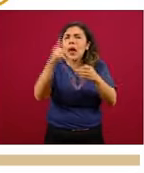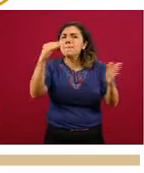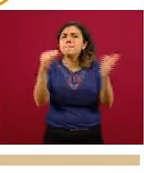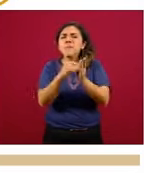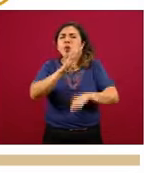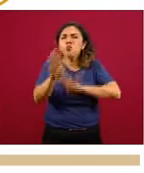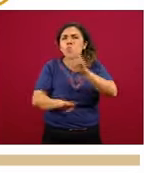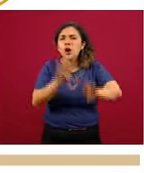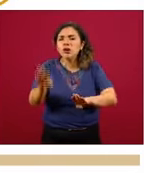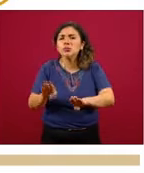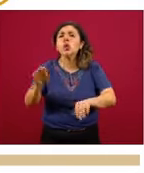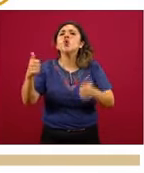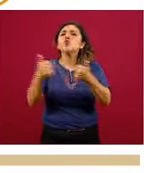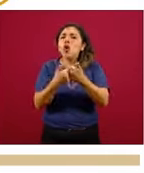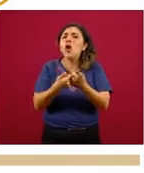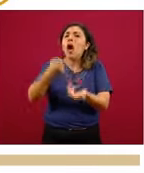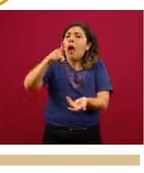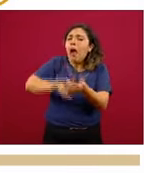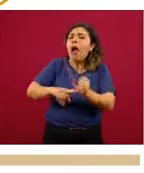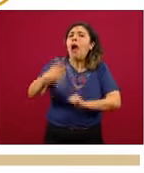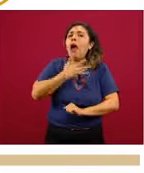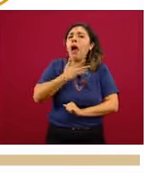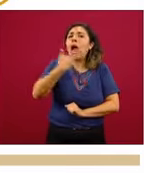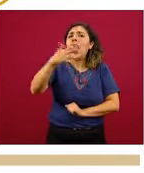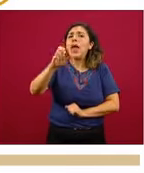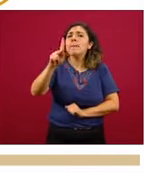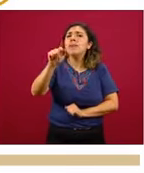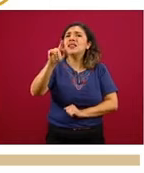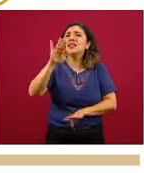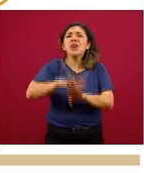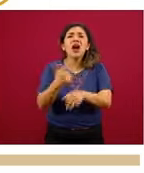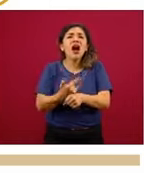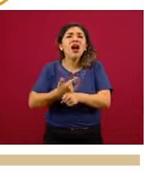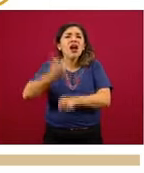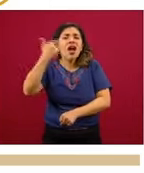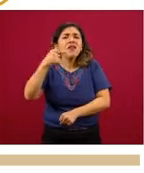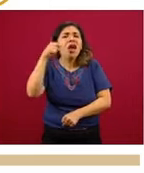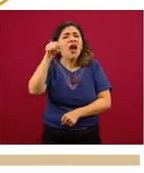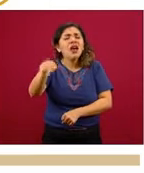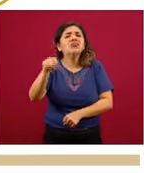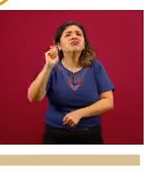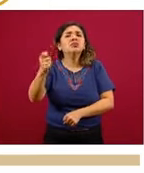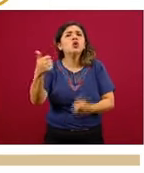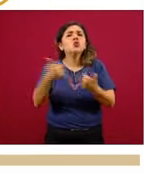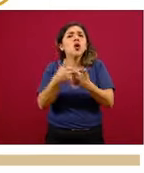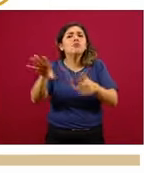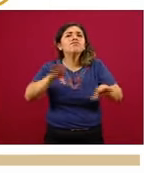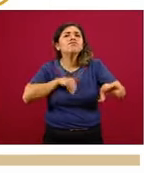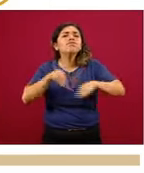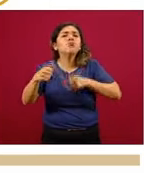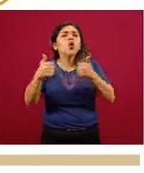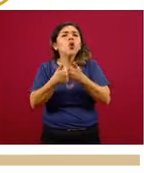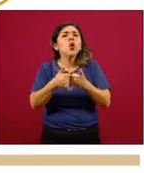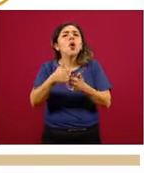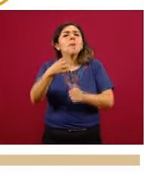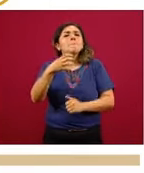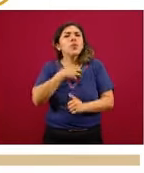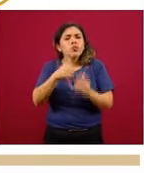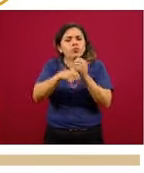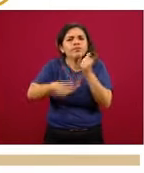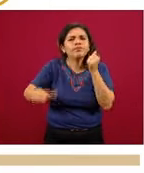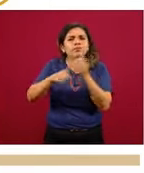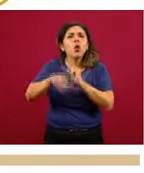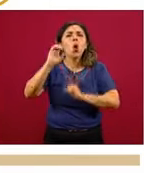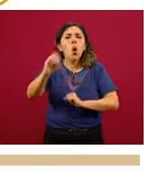cada año secundarios a cuadros agudos de hepatitis, como son aquellas hepatitis que se transmiten por vía fecal oral, como sería